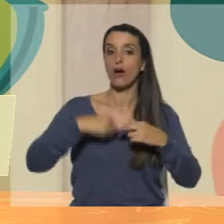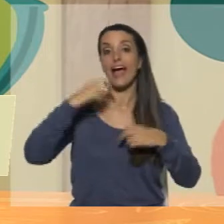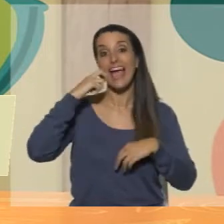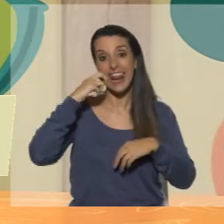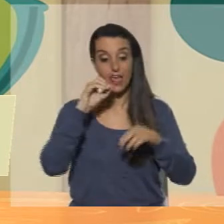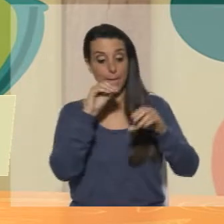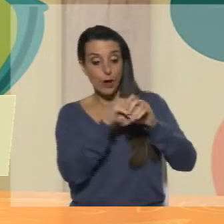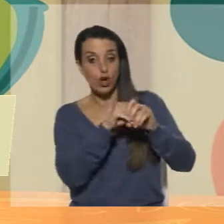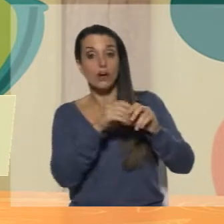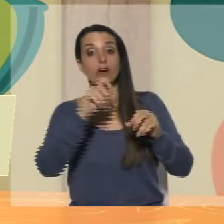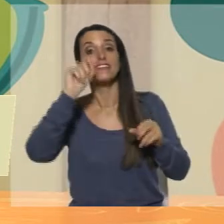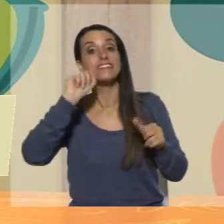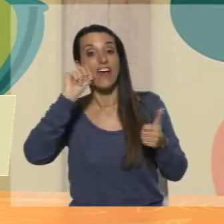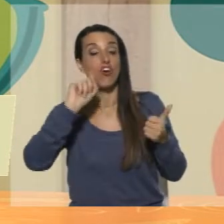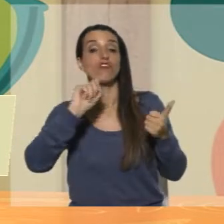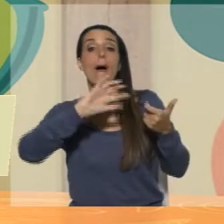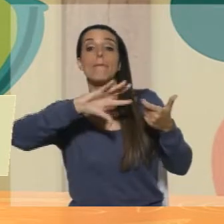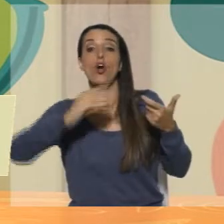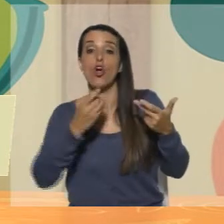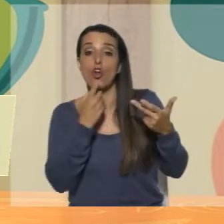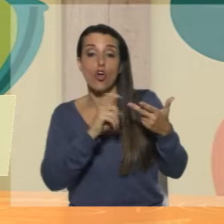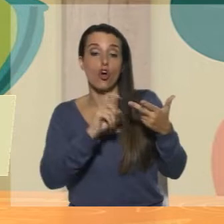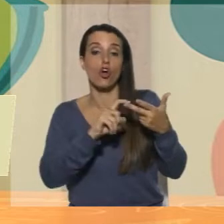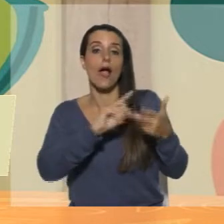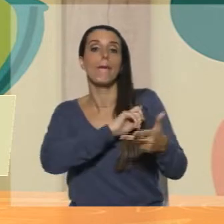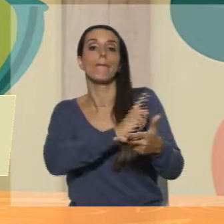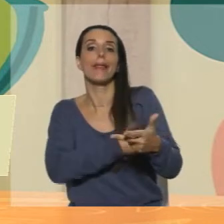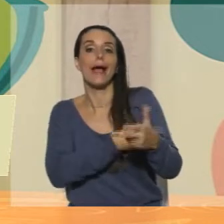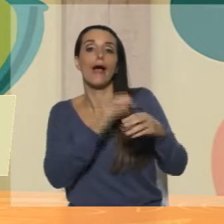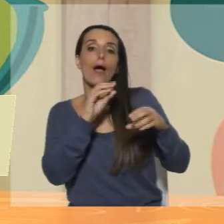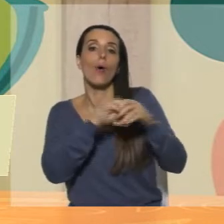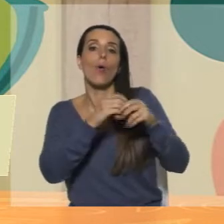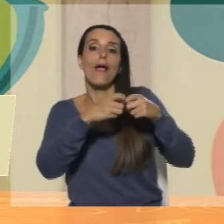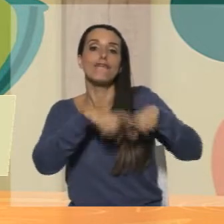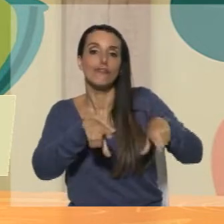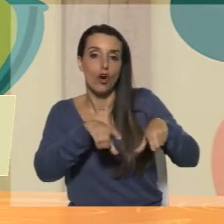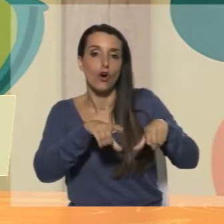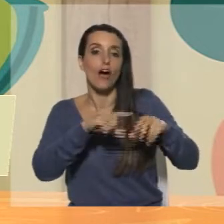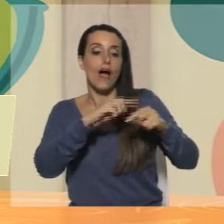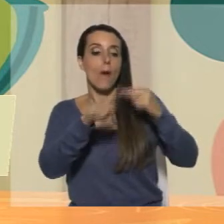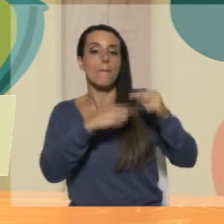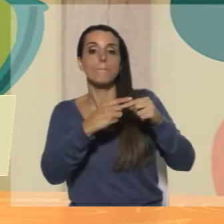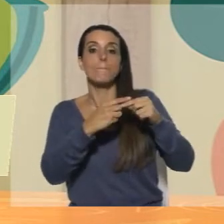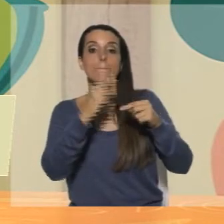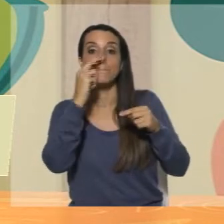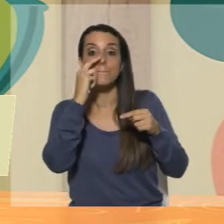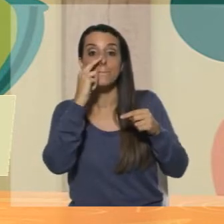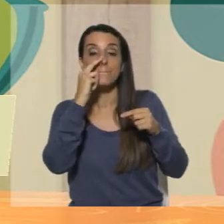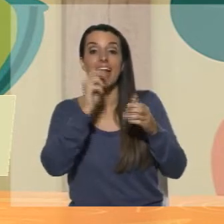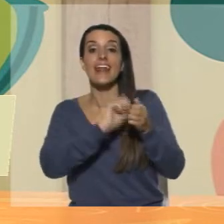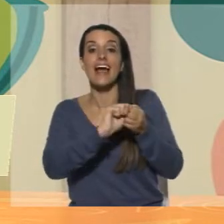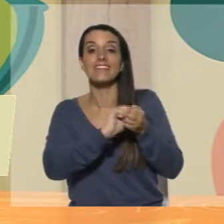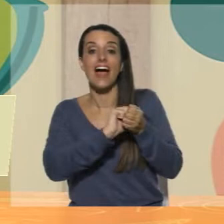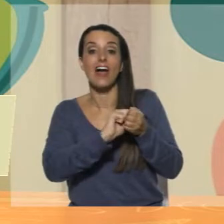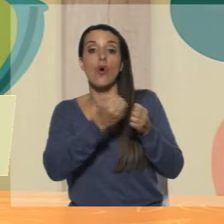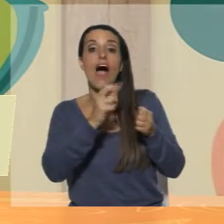con cebolla, morrón rojo y espinaca con huevito. Qué por rico. Afuera, pan rallado, avena,